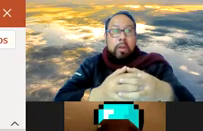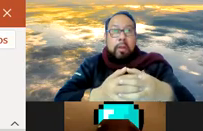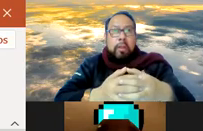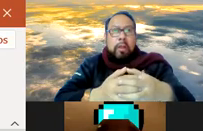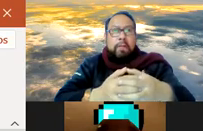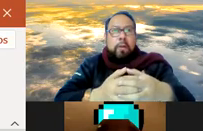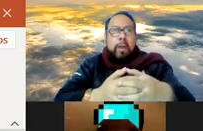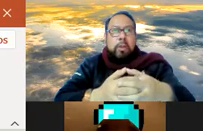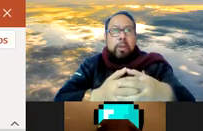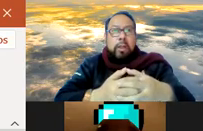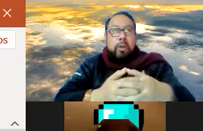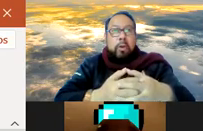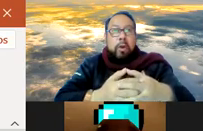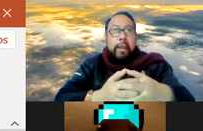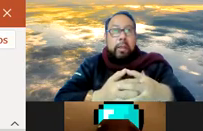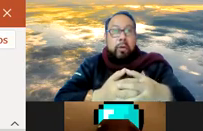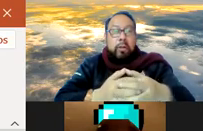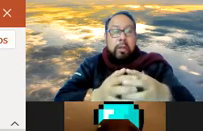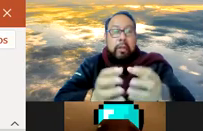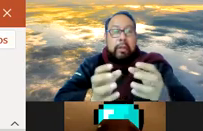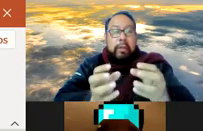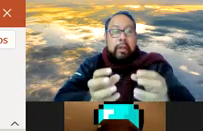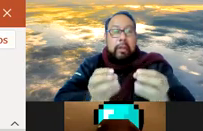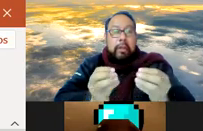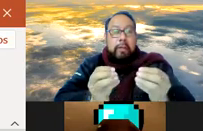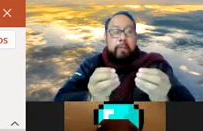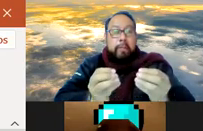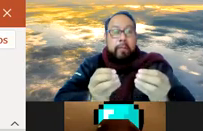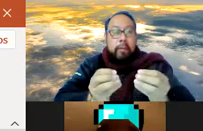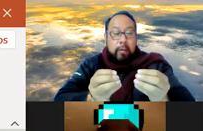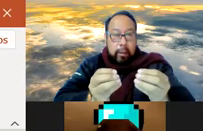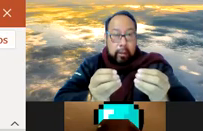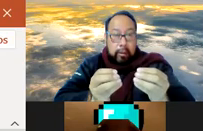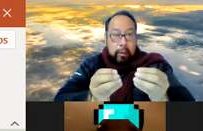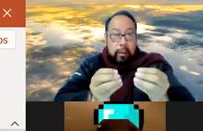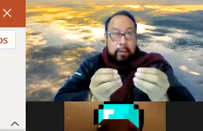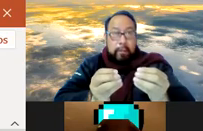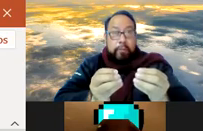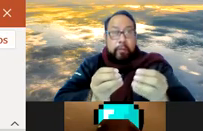textos y toda la información de los colegios tienen